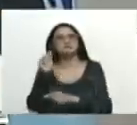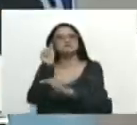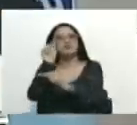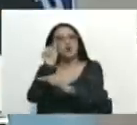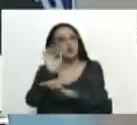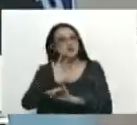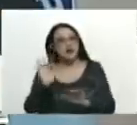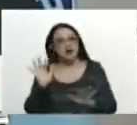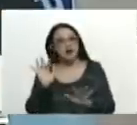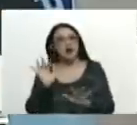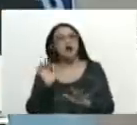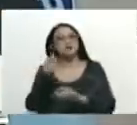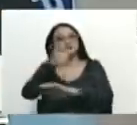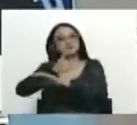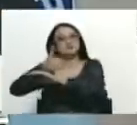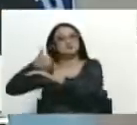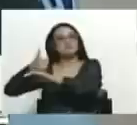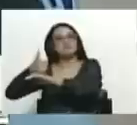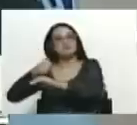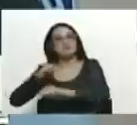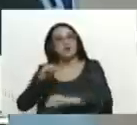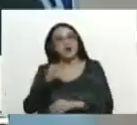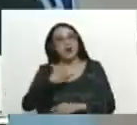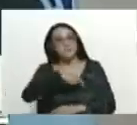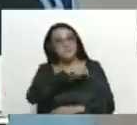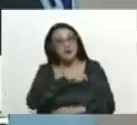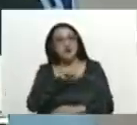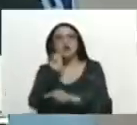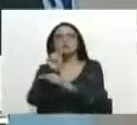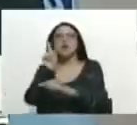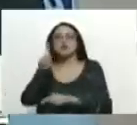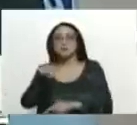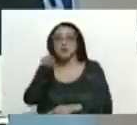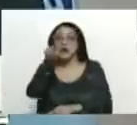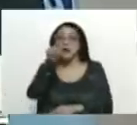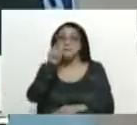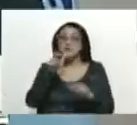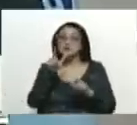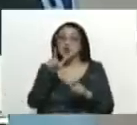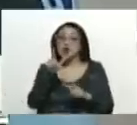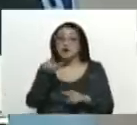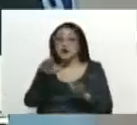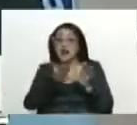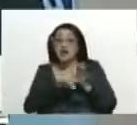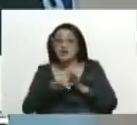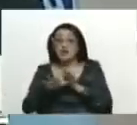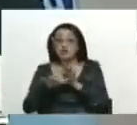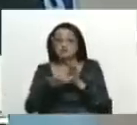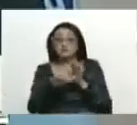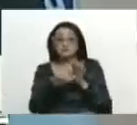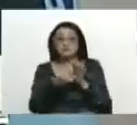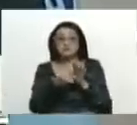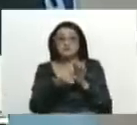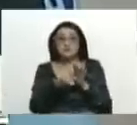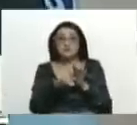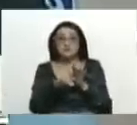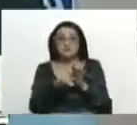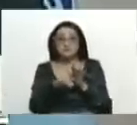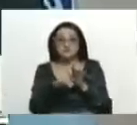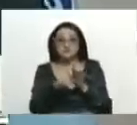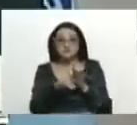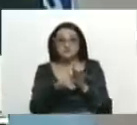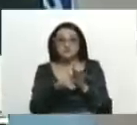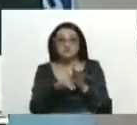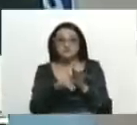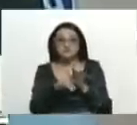y a las autoridades españolas Cómo estos sujetos al margen de la ley delincuentes de siete suelas tienen